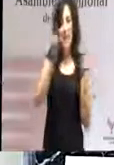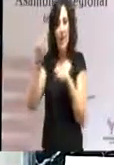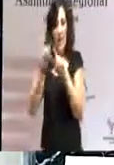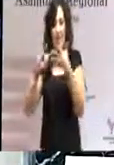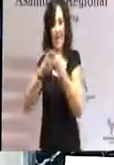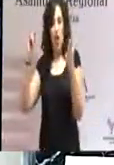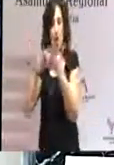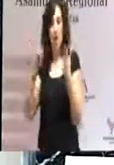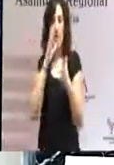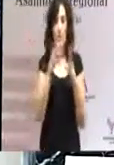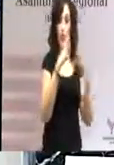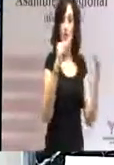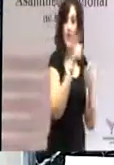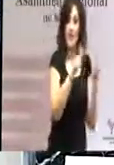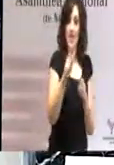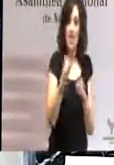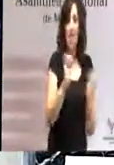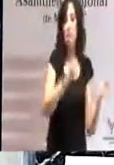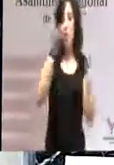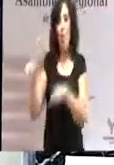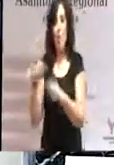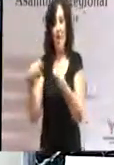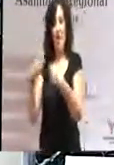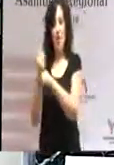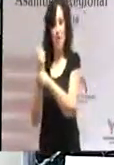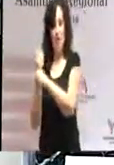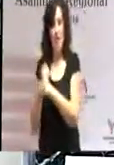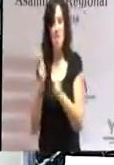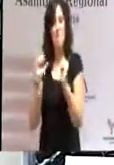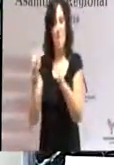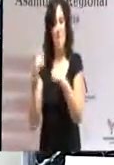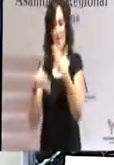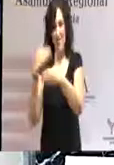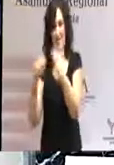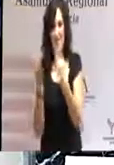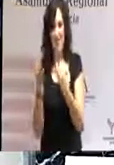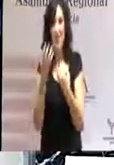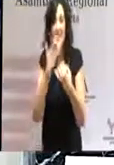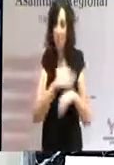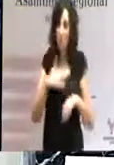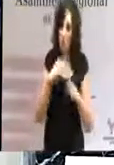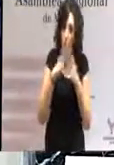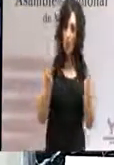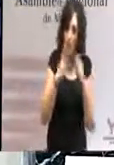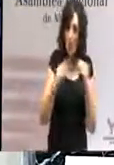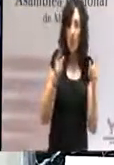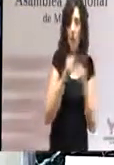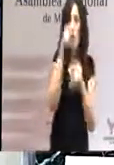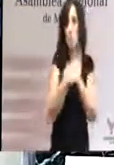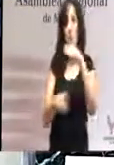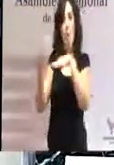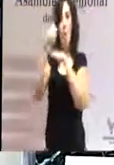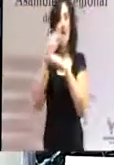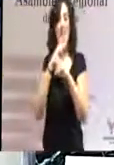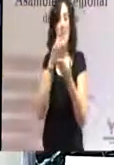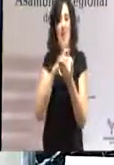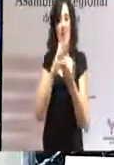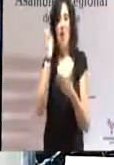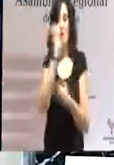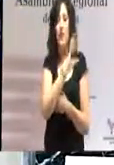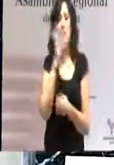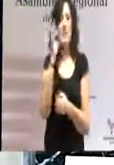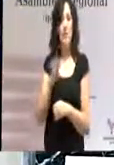los universitarios en el mercado laboral. ¿Quiere usted que nuestras universidades se coloquen a la altura de otras regiones y países